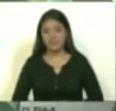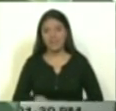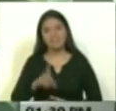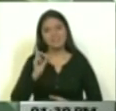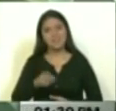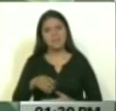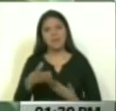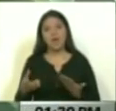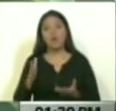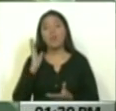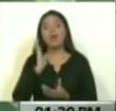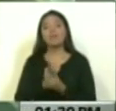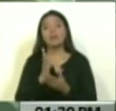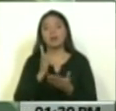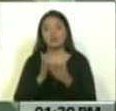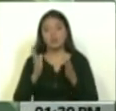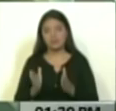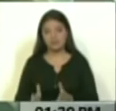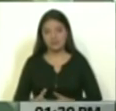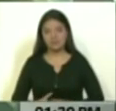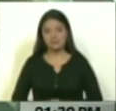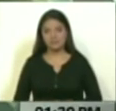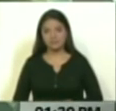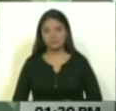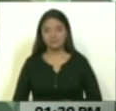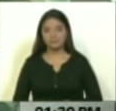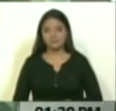las becas estudiantiles, ¿verdad?